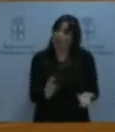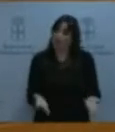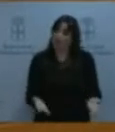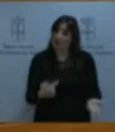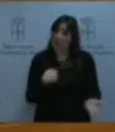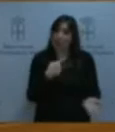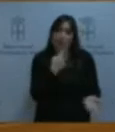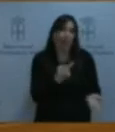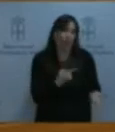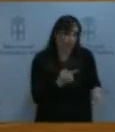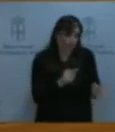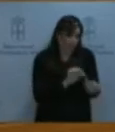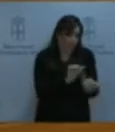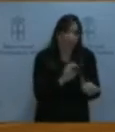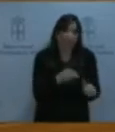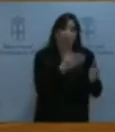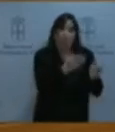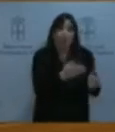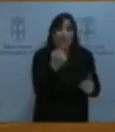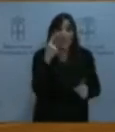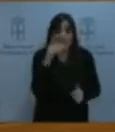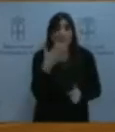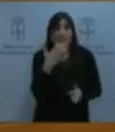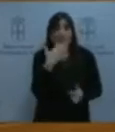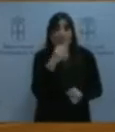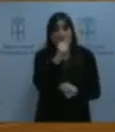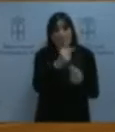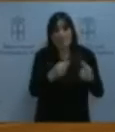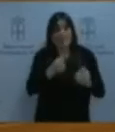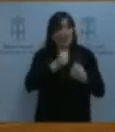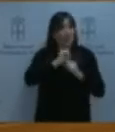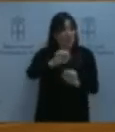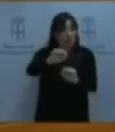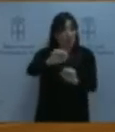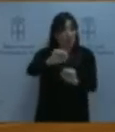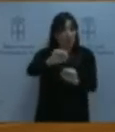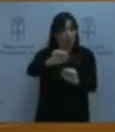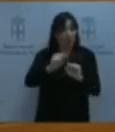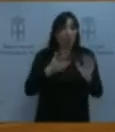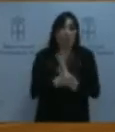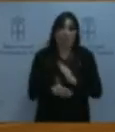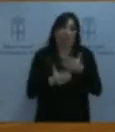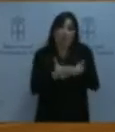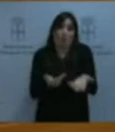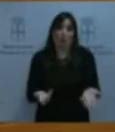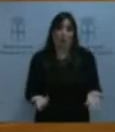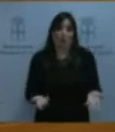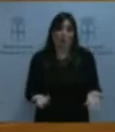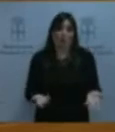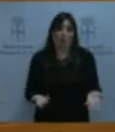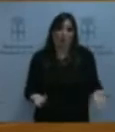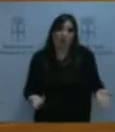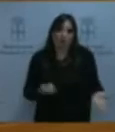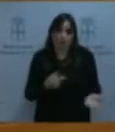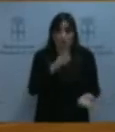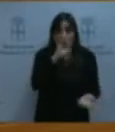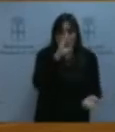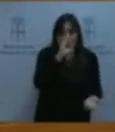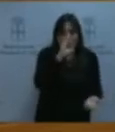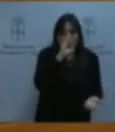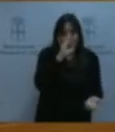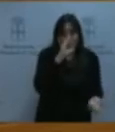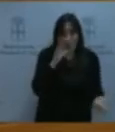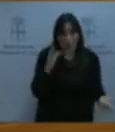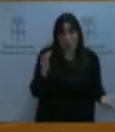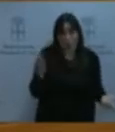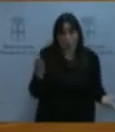el rechazo al presupuesto forzaba la prórroga, y no solamente, por tanto, en febrero, de lo que usted dijo en